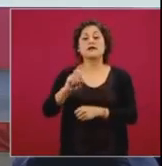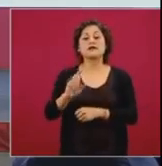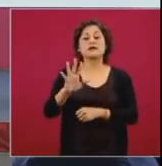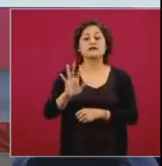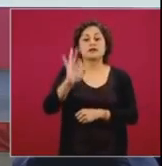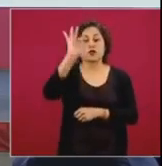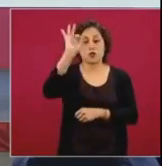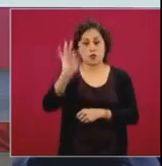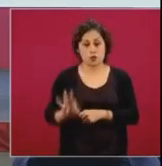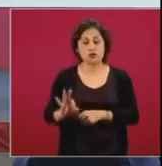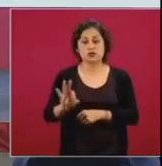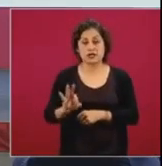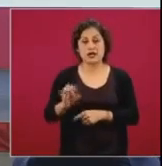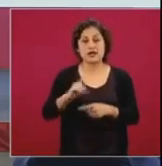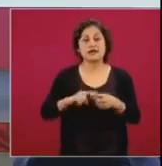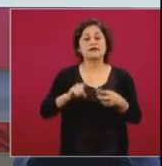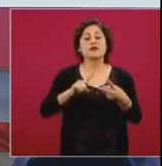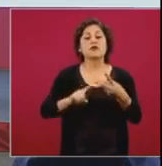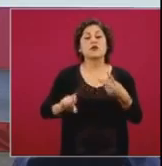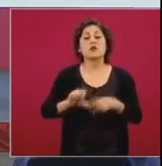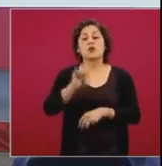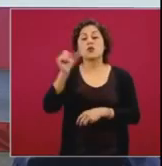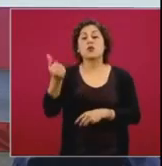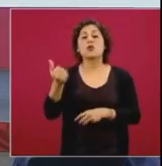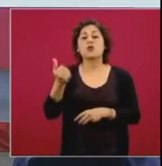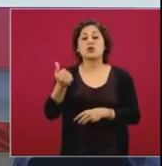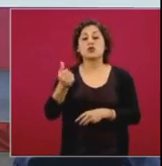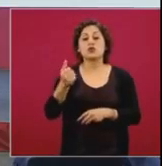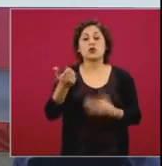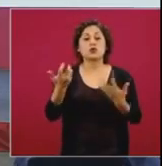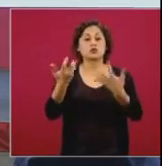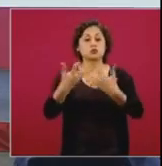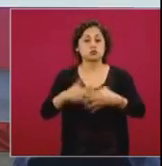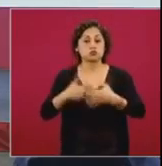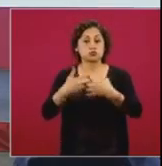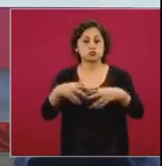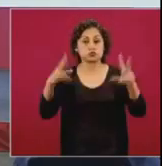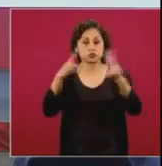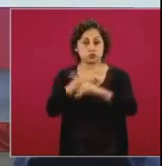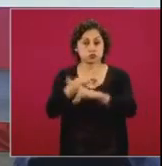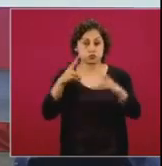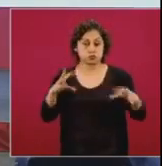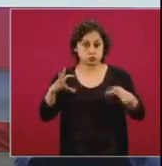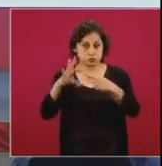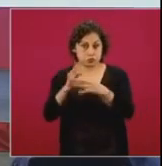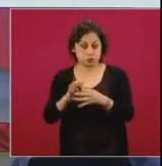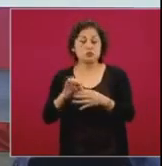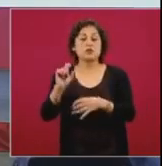y una ocupación de camas que utilizan un respirador mecánico del